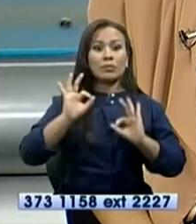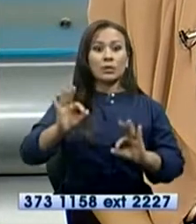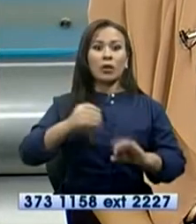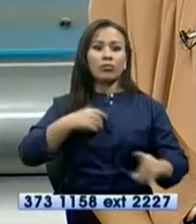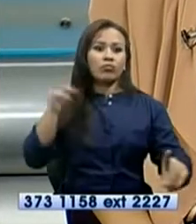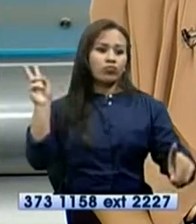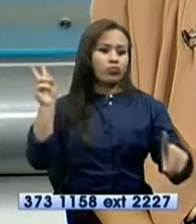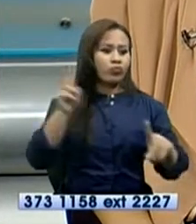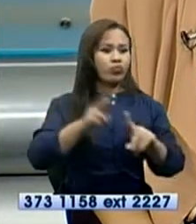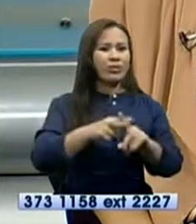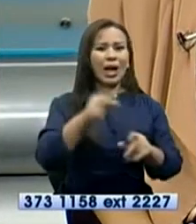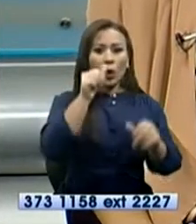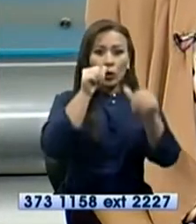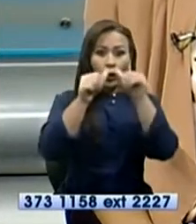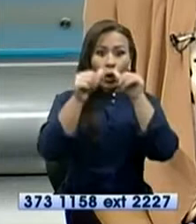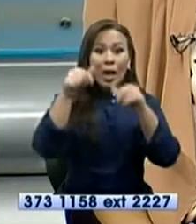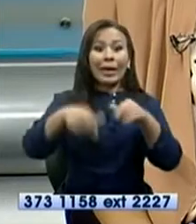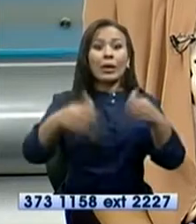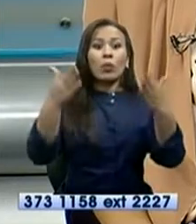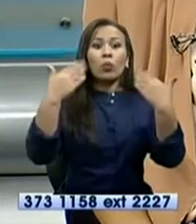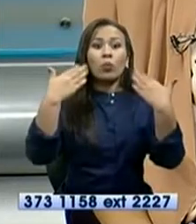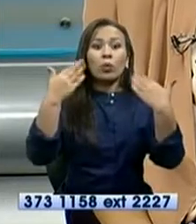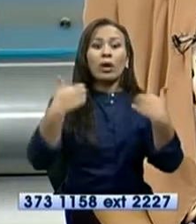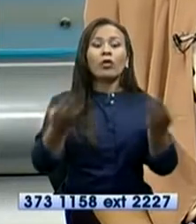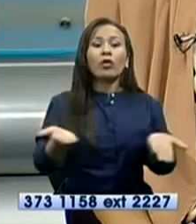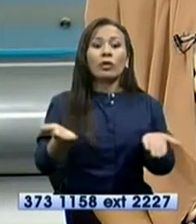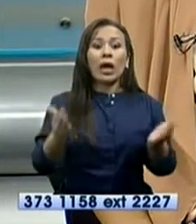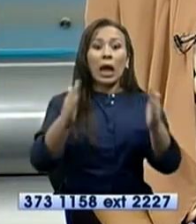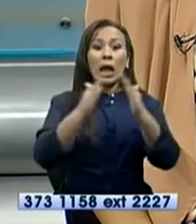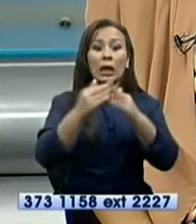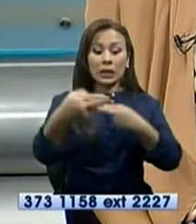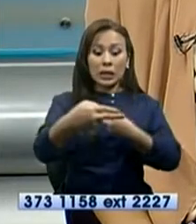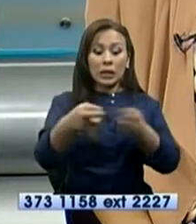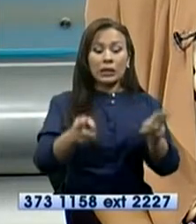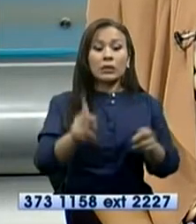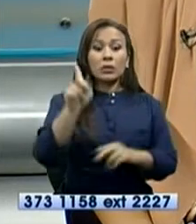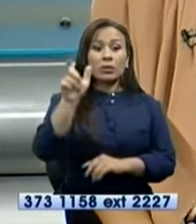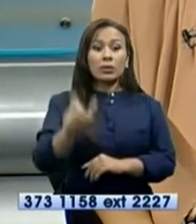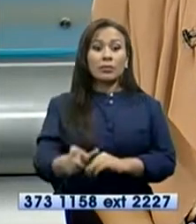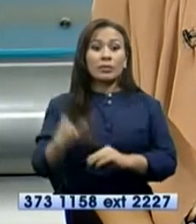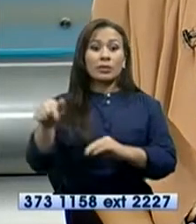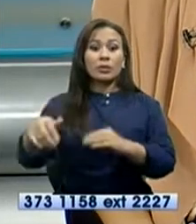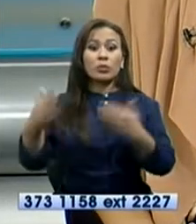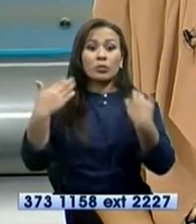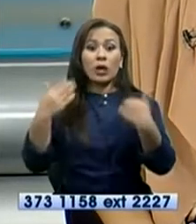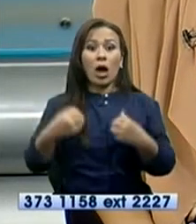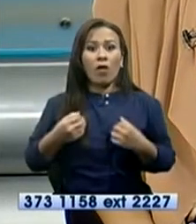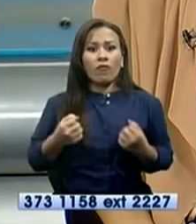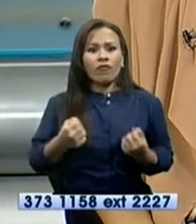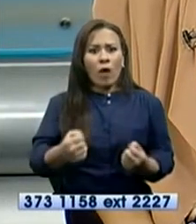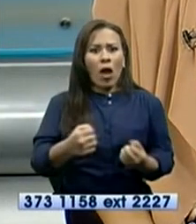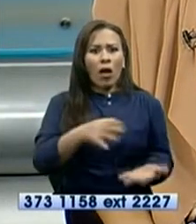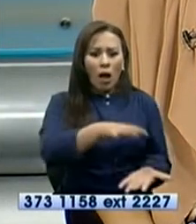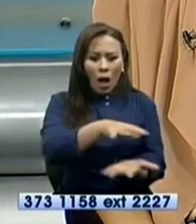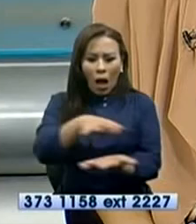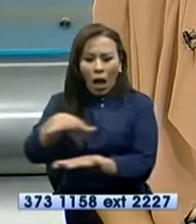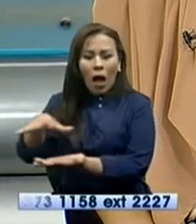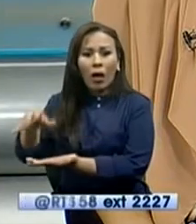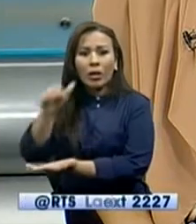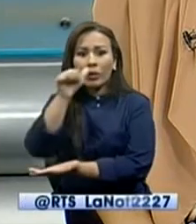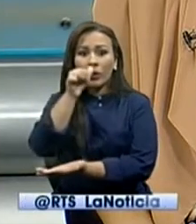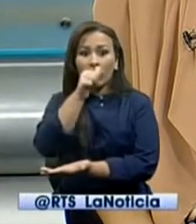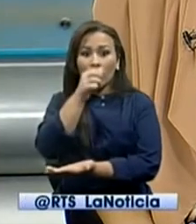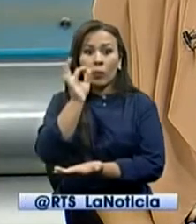al microtráfico de drogas en Guayaquil. En la habitación de una vivienda que fue allanada, se encontró una fuerte cantidad de alcaloide.